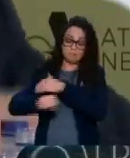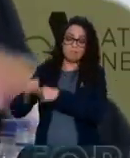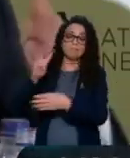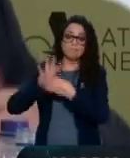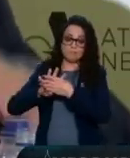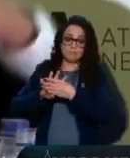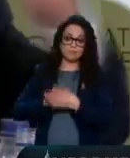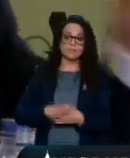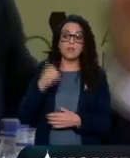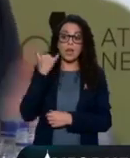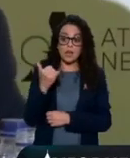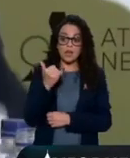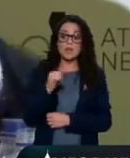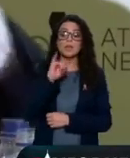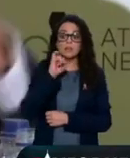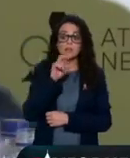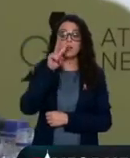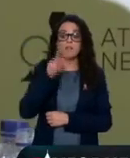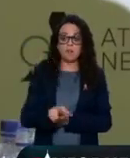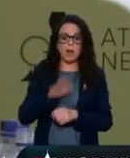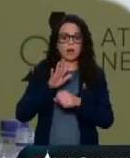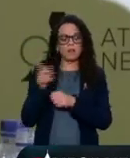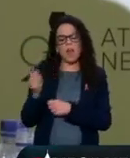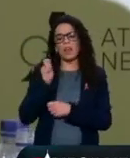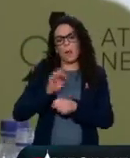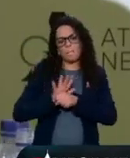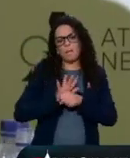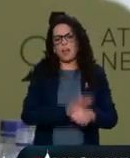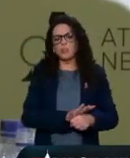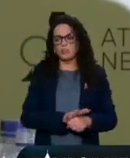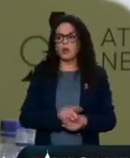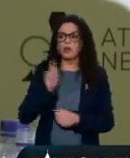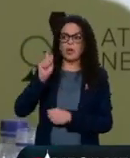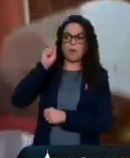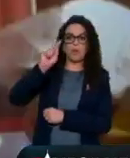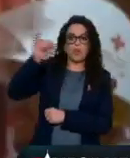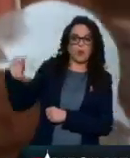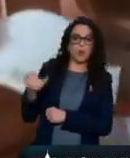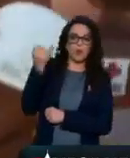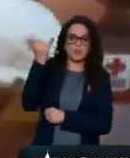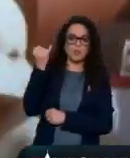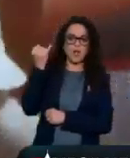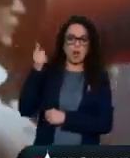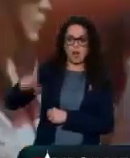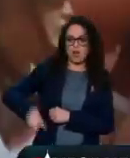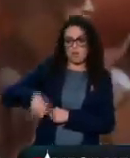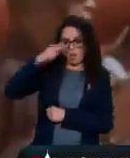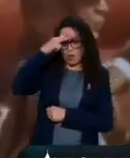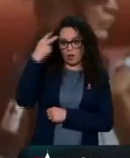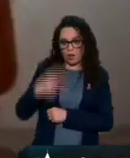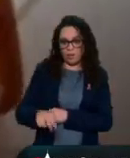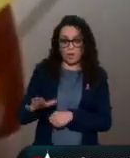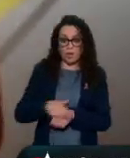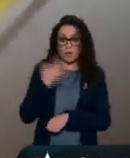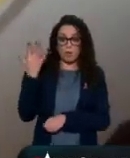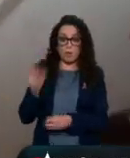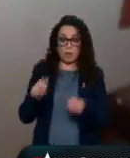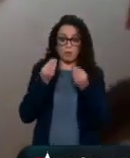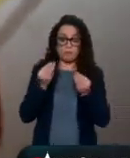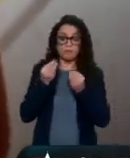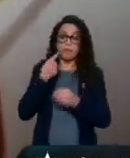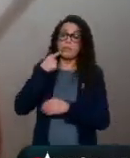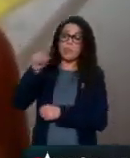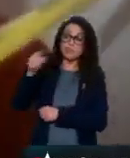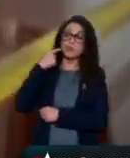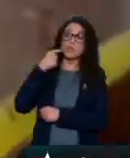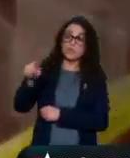acusar presiones al Poder Judicial por parte del Gobierno de México, sin reparar en las denuncias que sobre ese específico punto